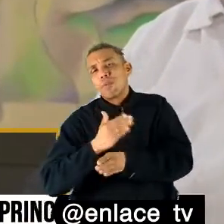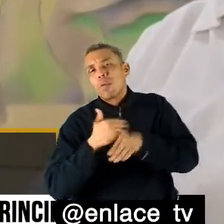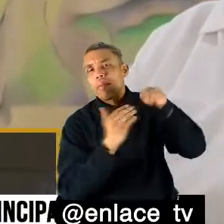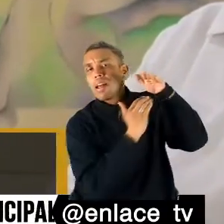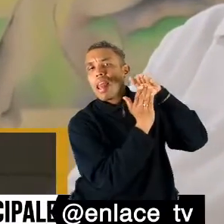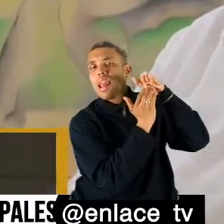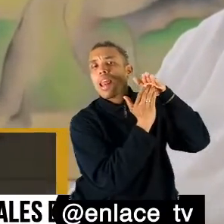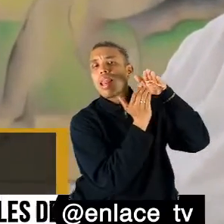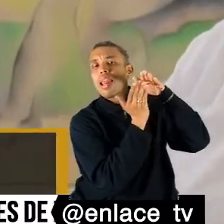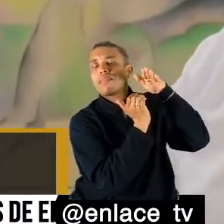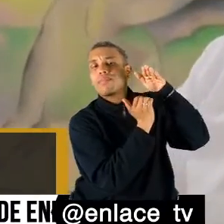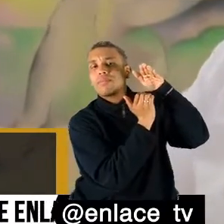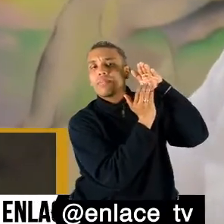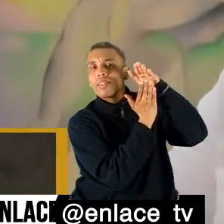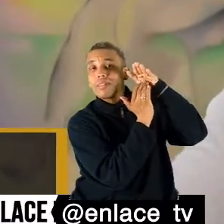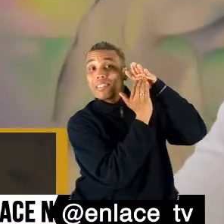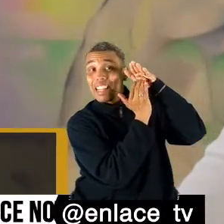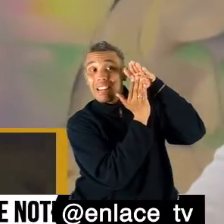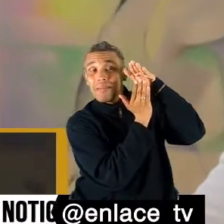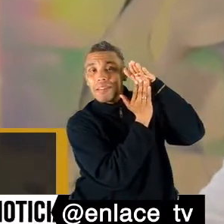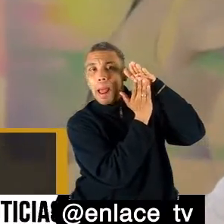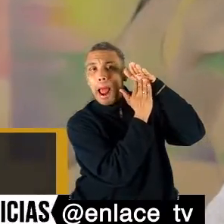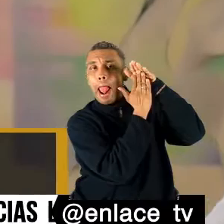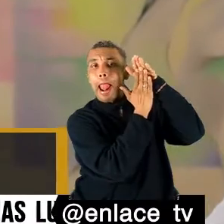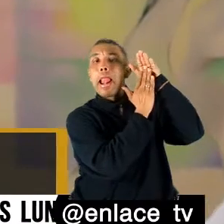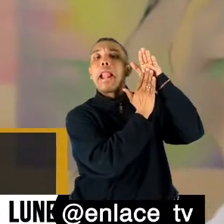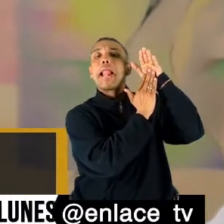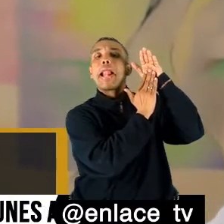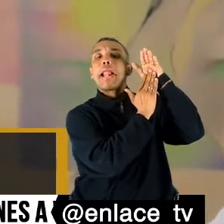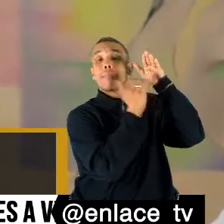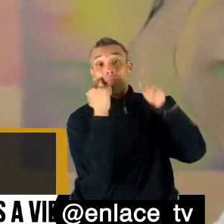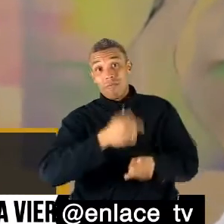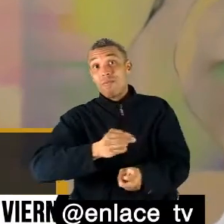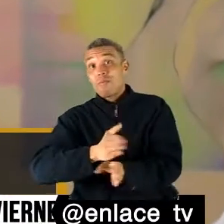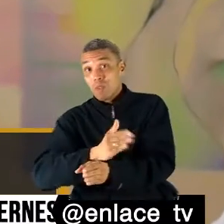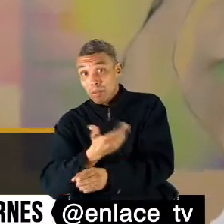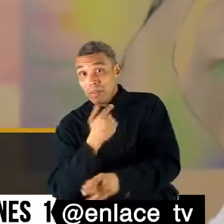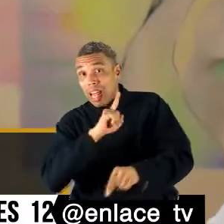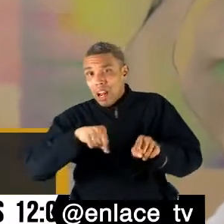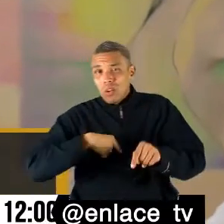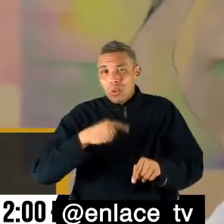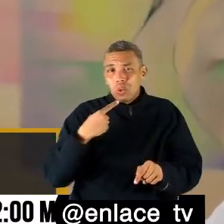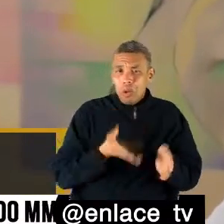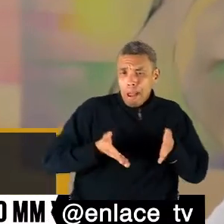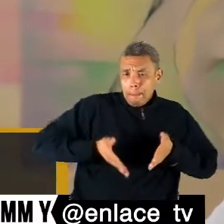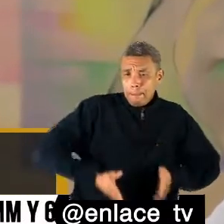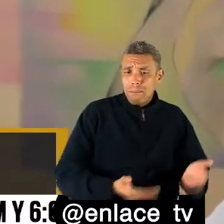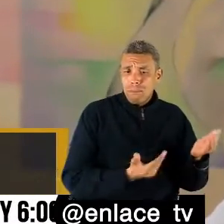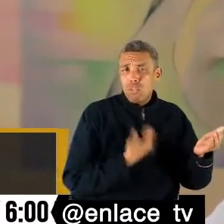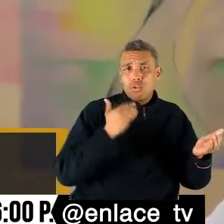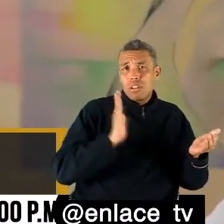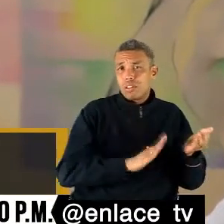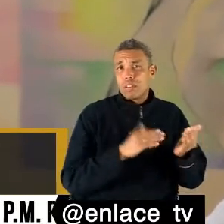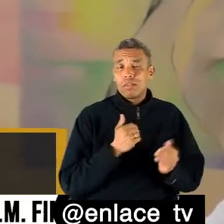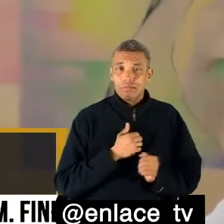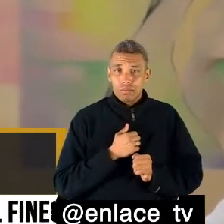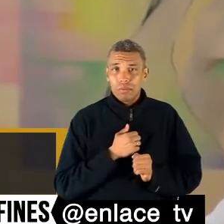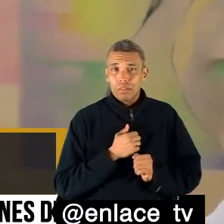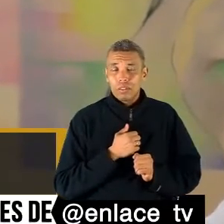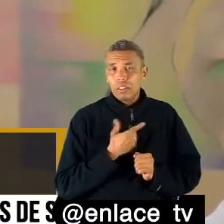ven haciendo reconstructivas y correctivas a los niños que nacen con este defecto congénito. Estos